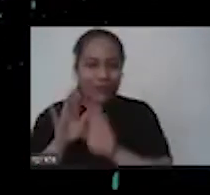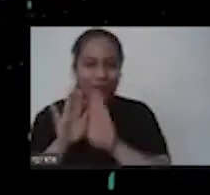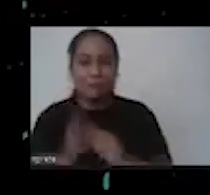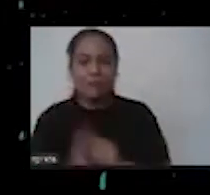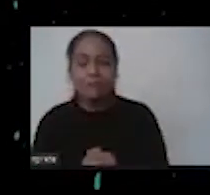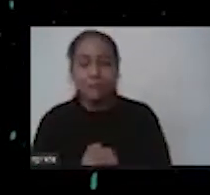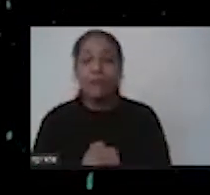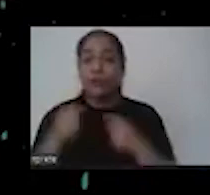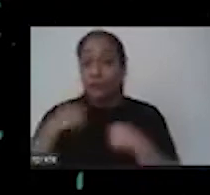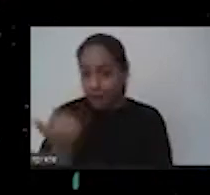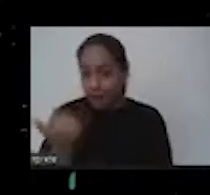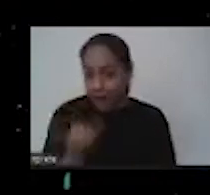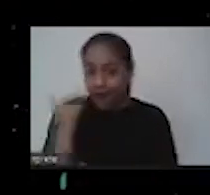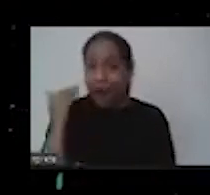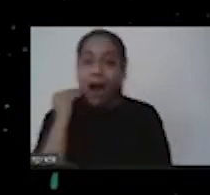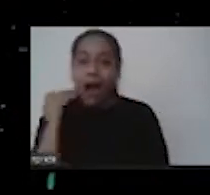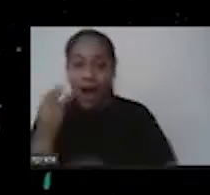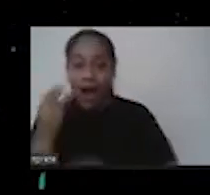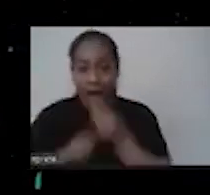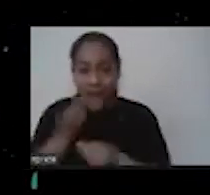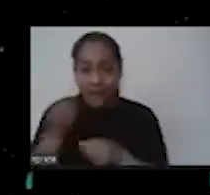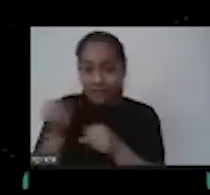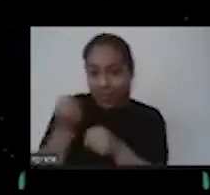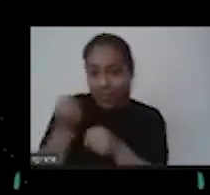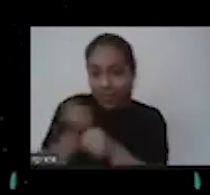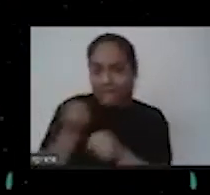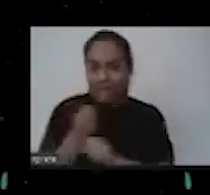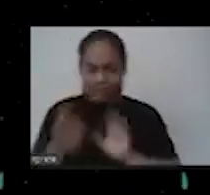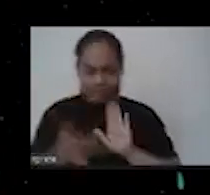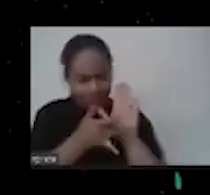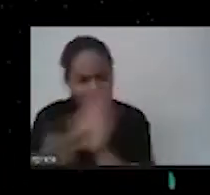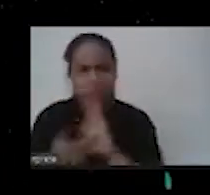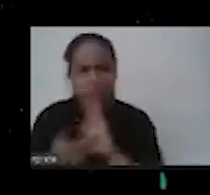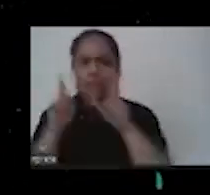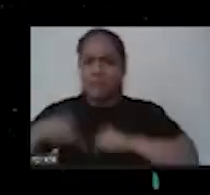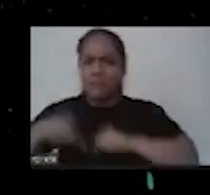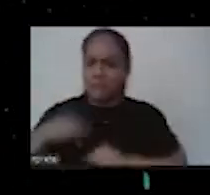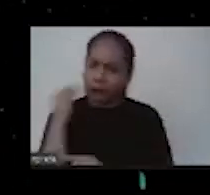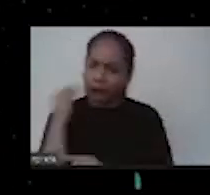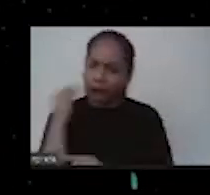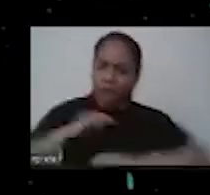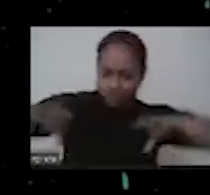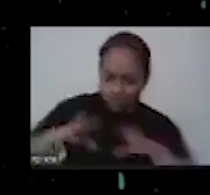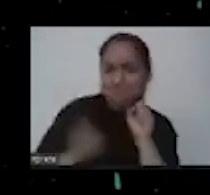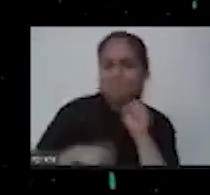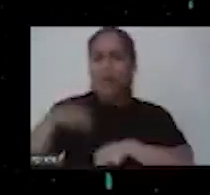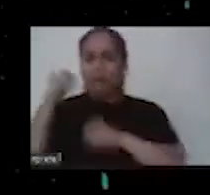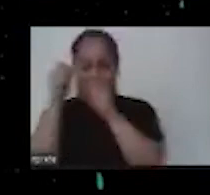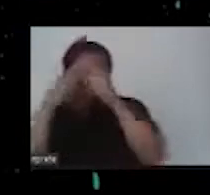Soy mujer que hace tronar. Soy mujer que hace soñar. Soy mujer